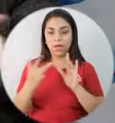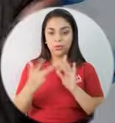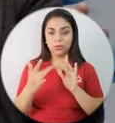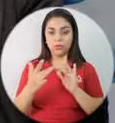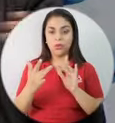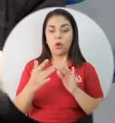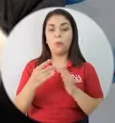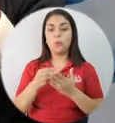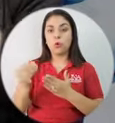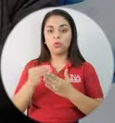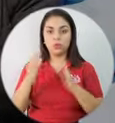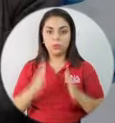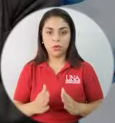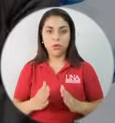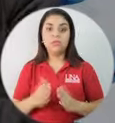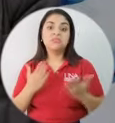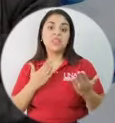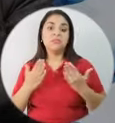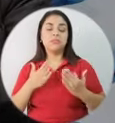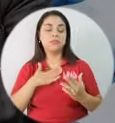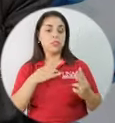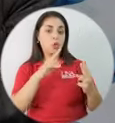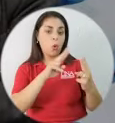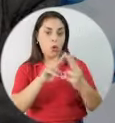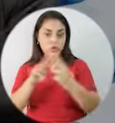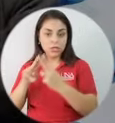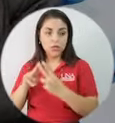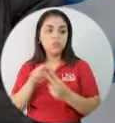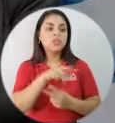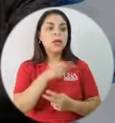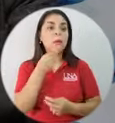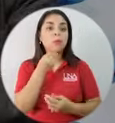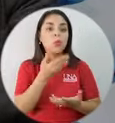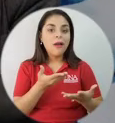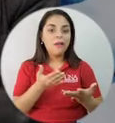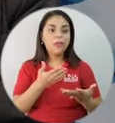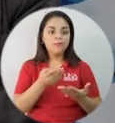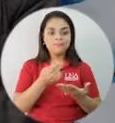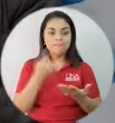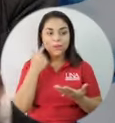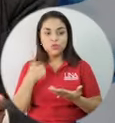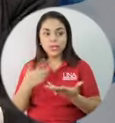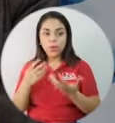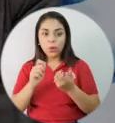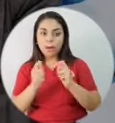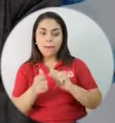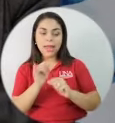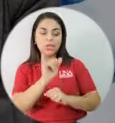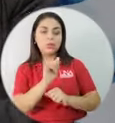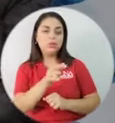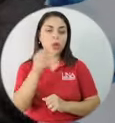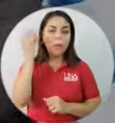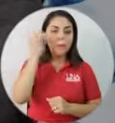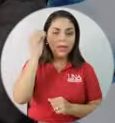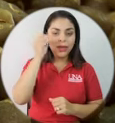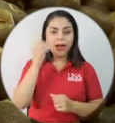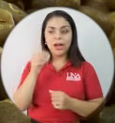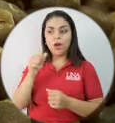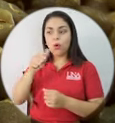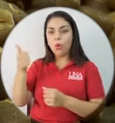nuestros conocidos, en donde le preguntemos, quiero hacer esta modificación al café, pruébelo y dígame qué le parece